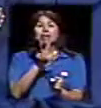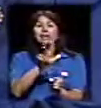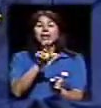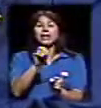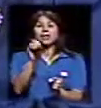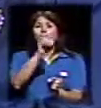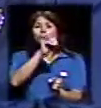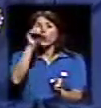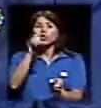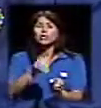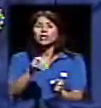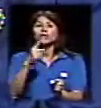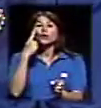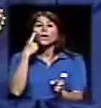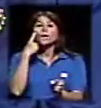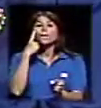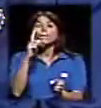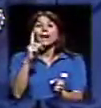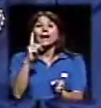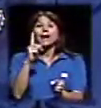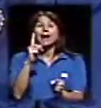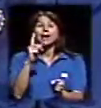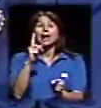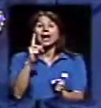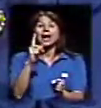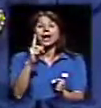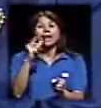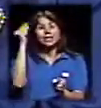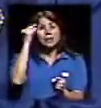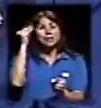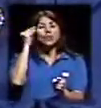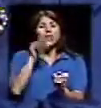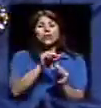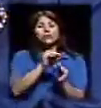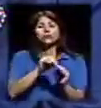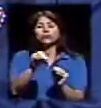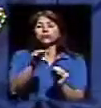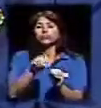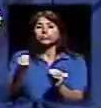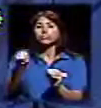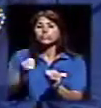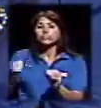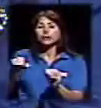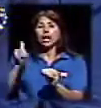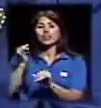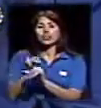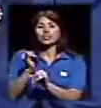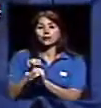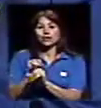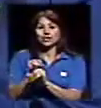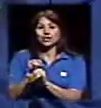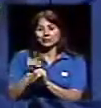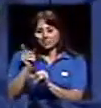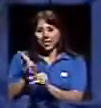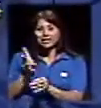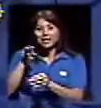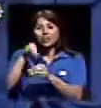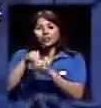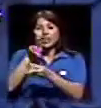un 30% es para las transferencias que hace el gobierno a otras instituciones, incluida ahí la Universidad de Costa Rica.